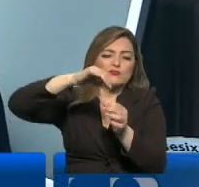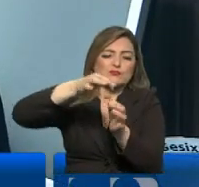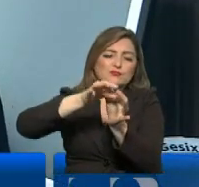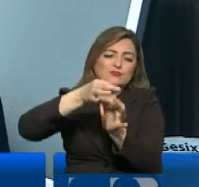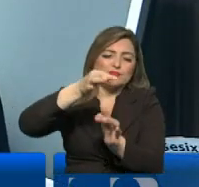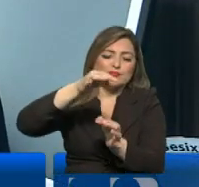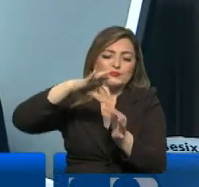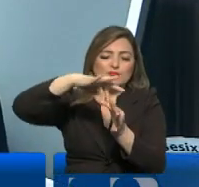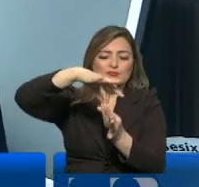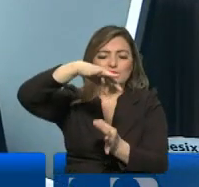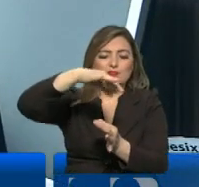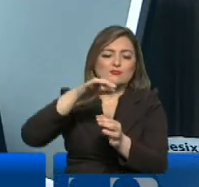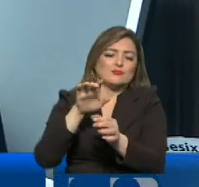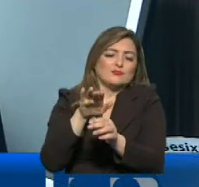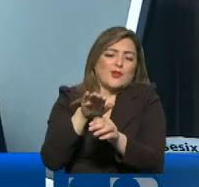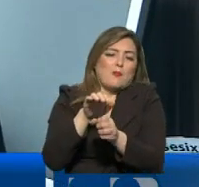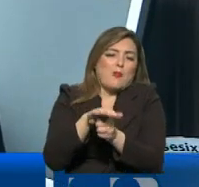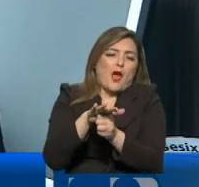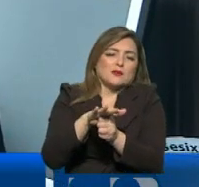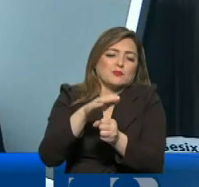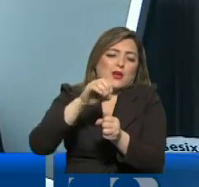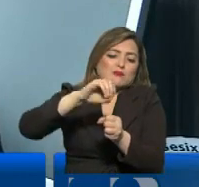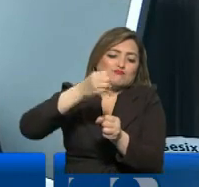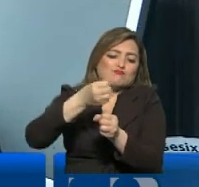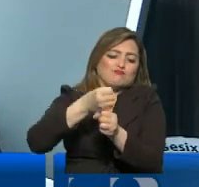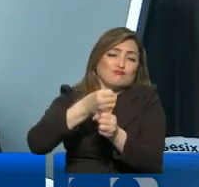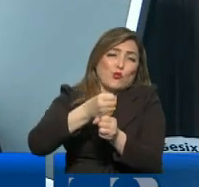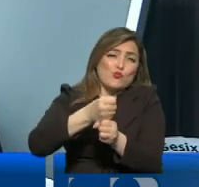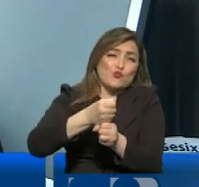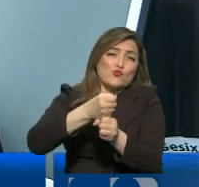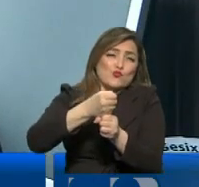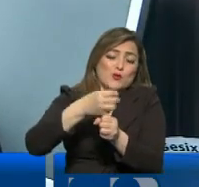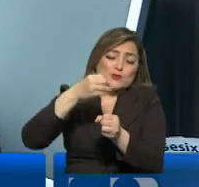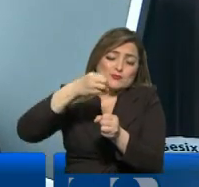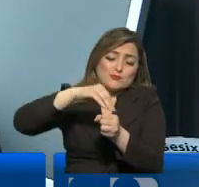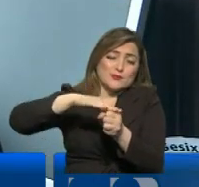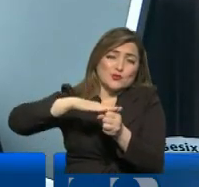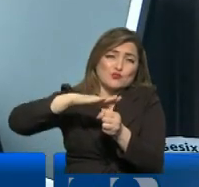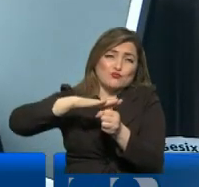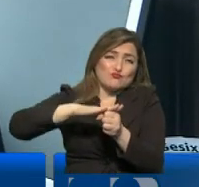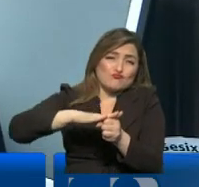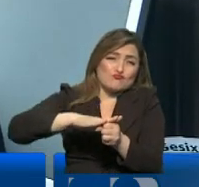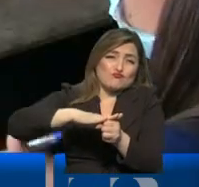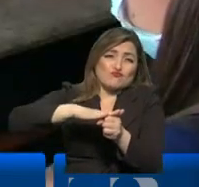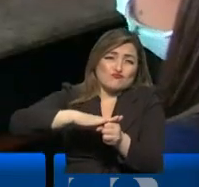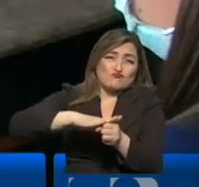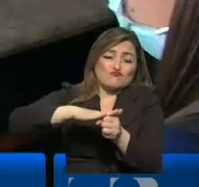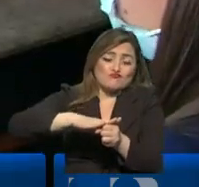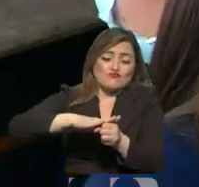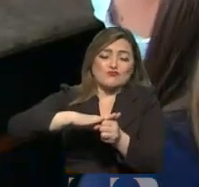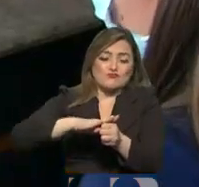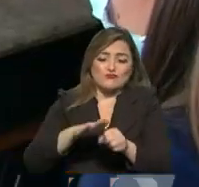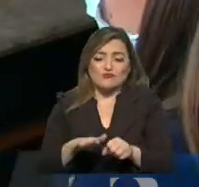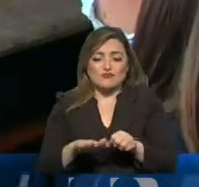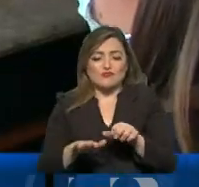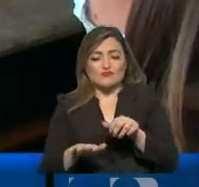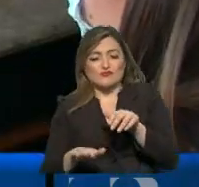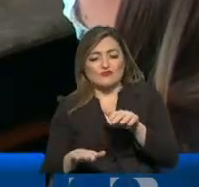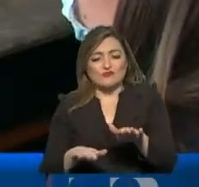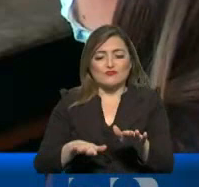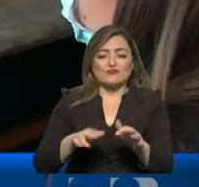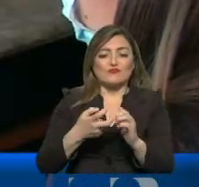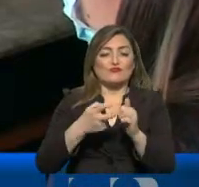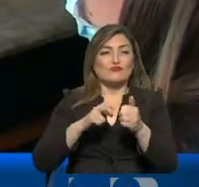médula produciendo dolores y produciendo a veces problemas al caminar, al andar, ¿no? Pero, ¿en qué consiste?